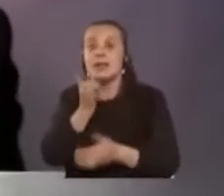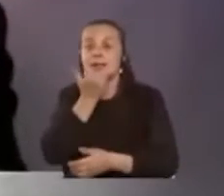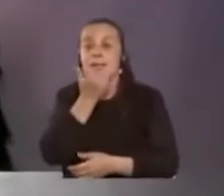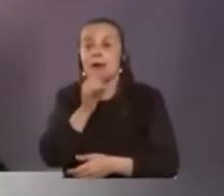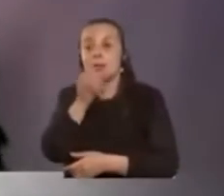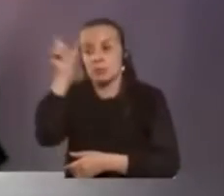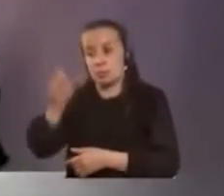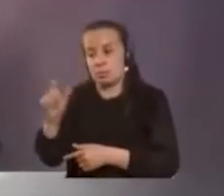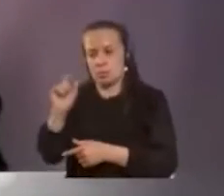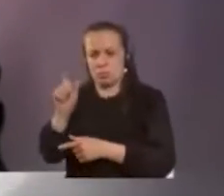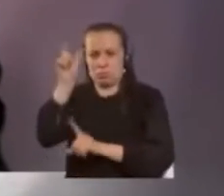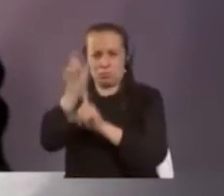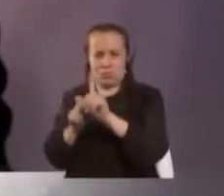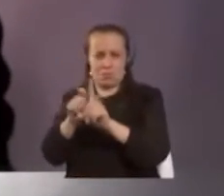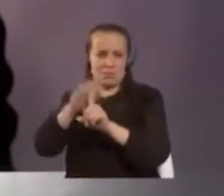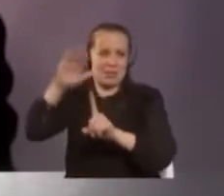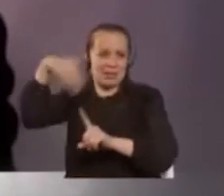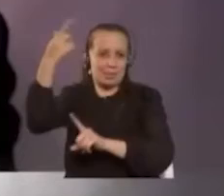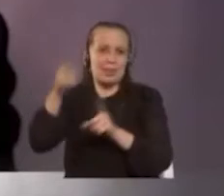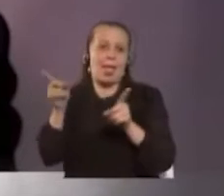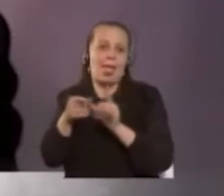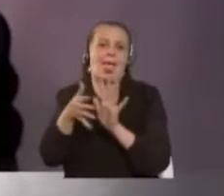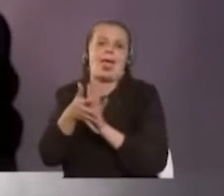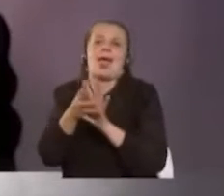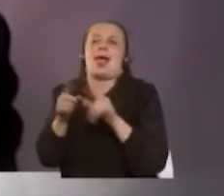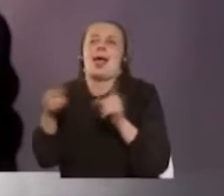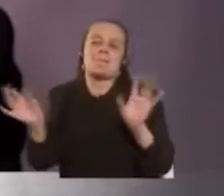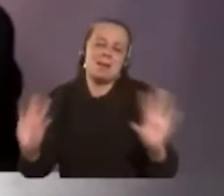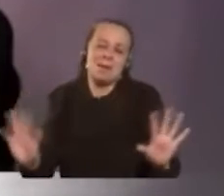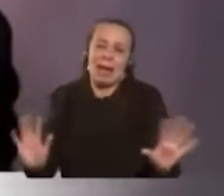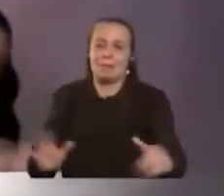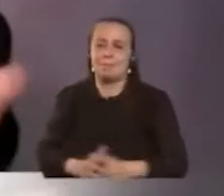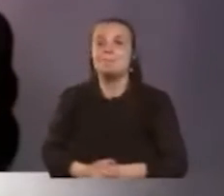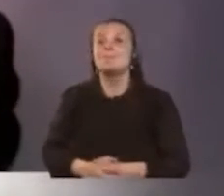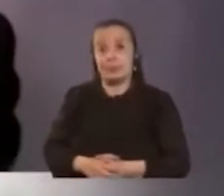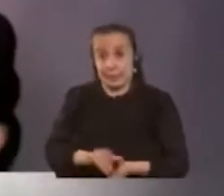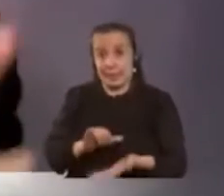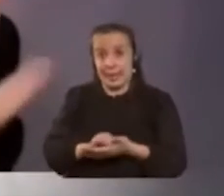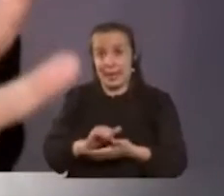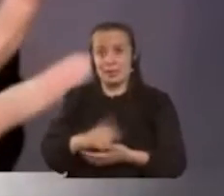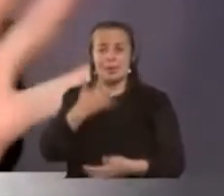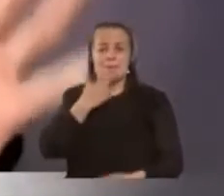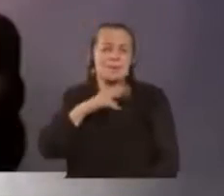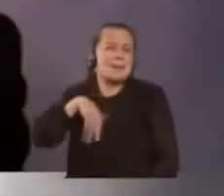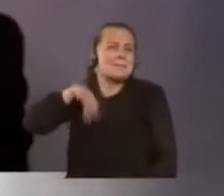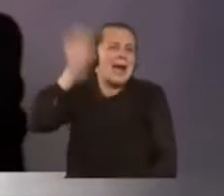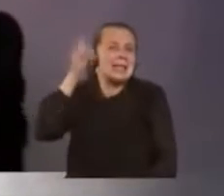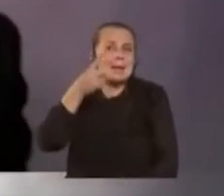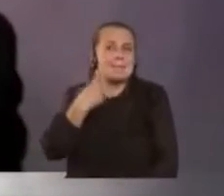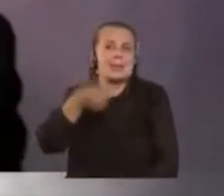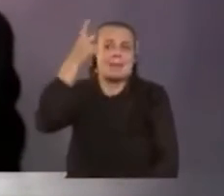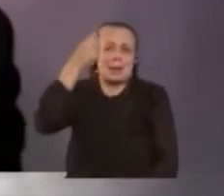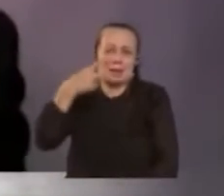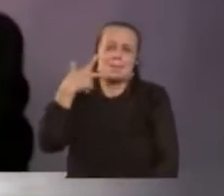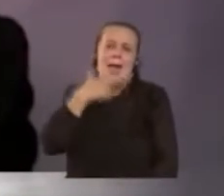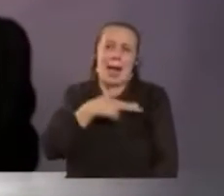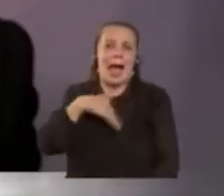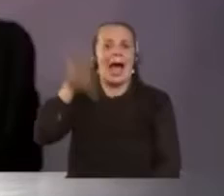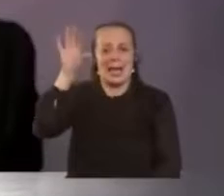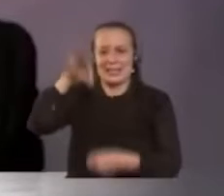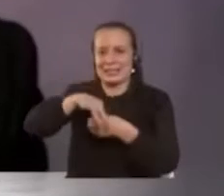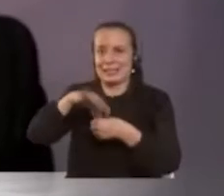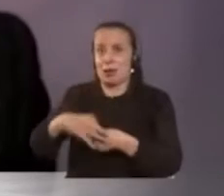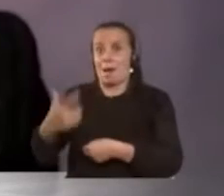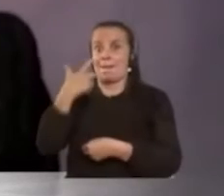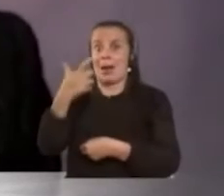través de una figura que no me voy a detener en señalar. Esa es, digamos, una de las primeras historias de fraudes electorales de